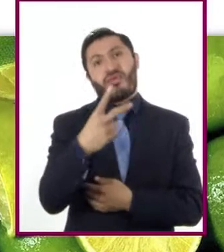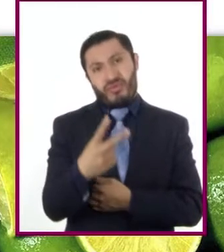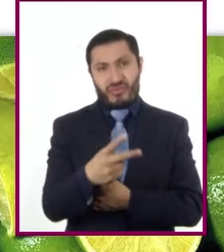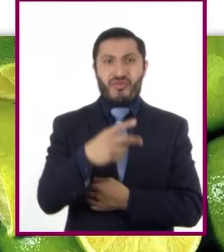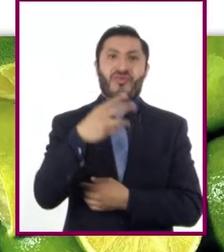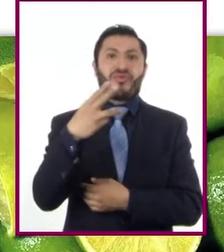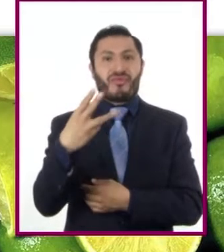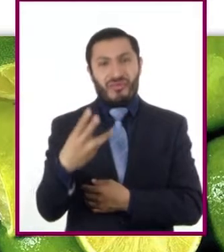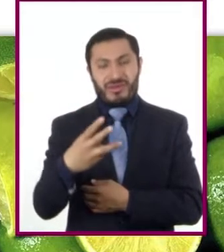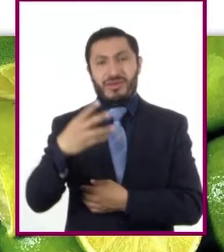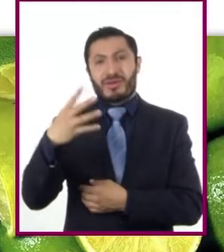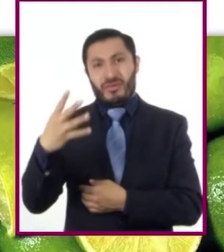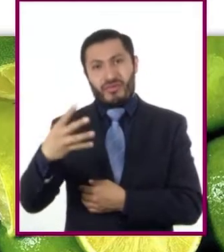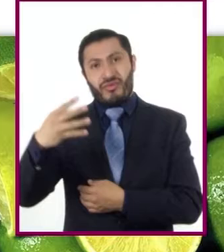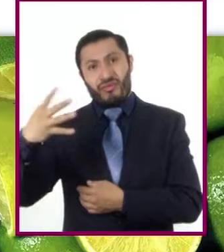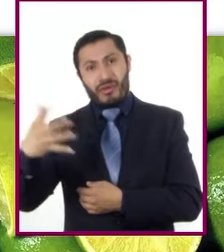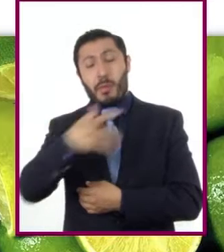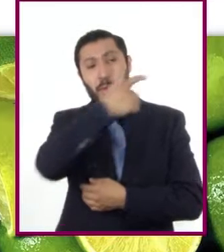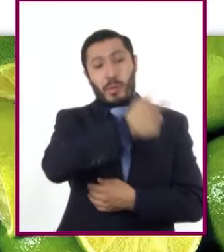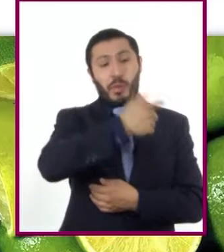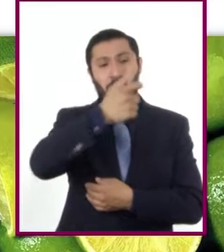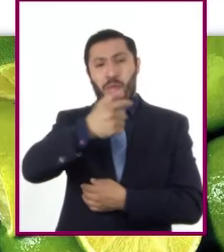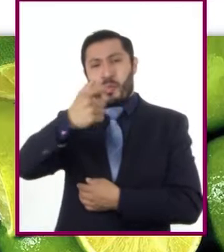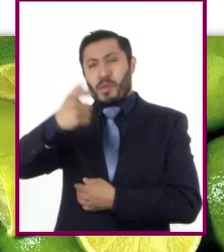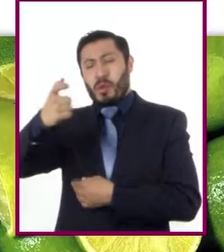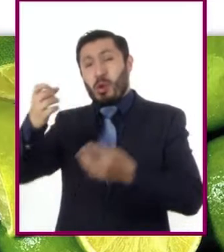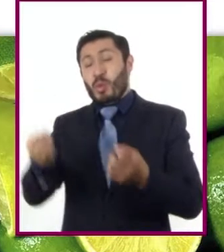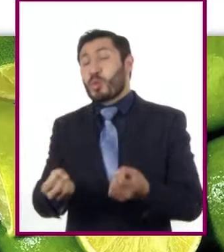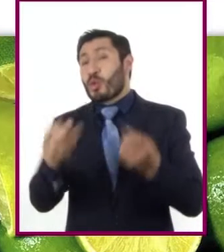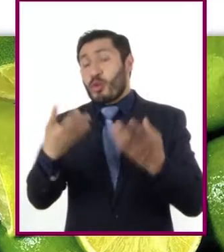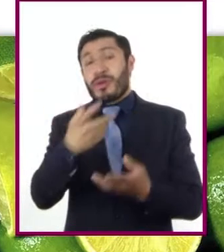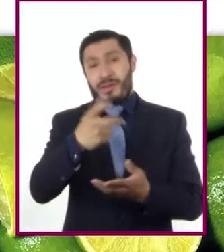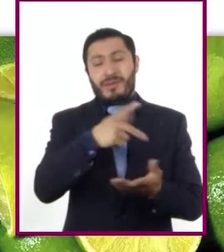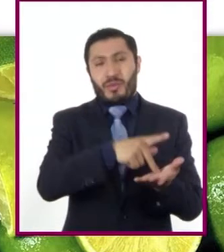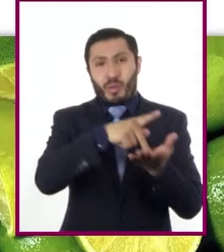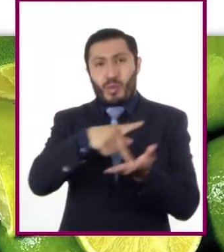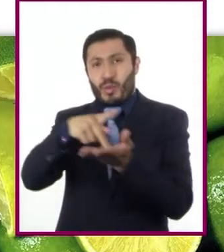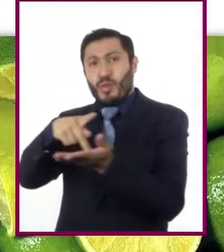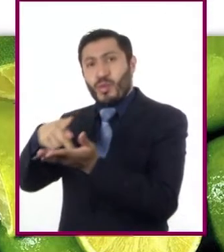2, 3, 4 y 5 kilogramos de limones.